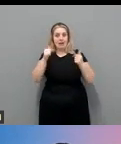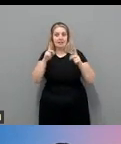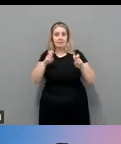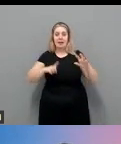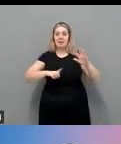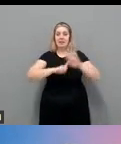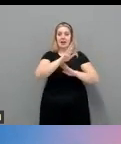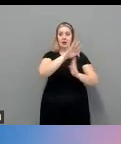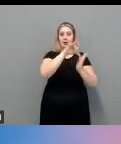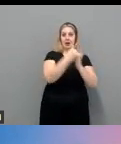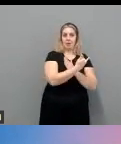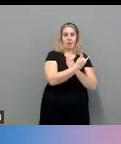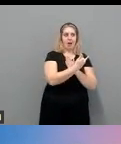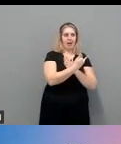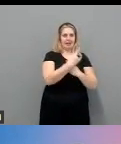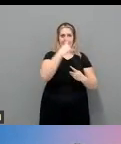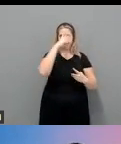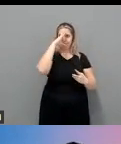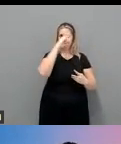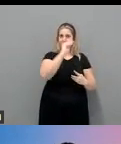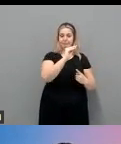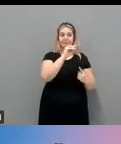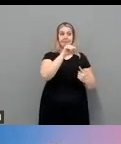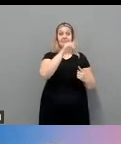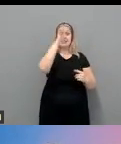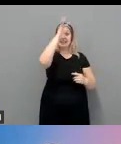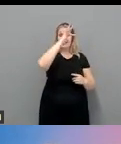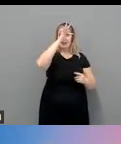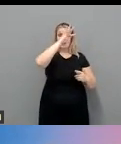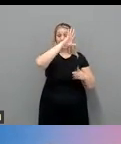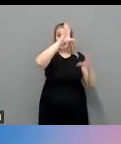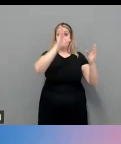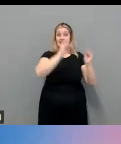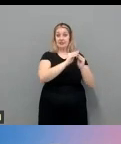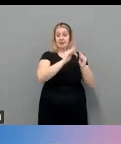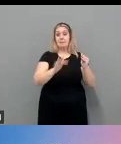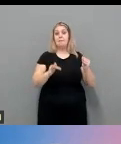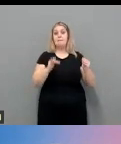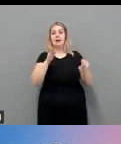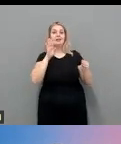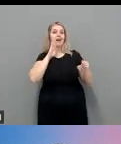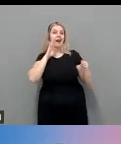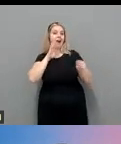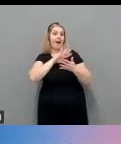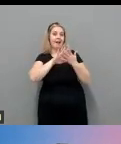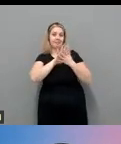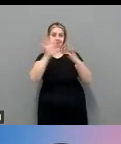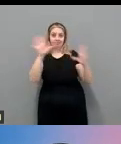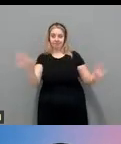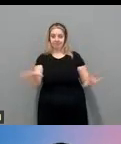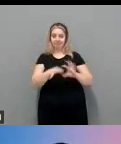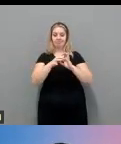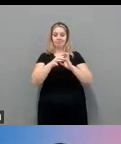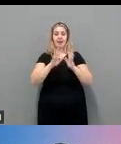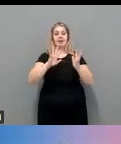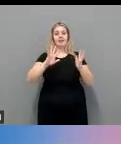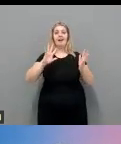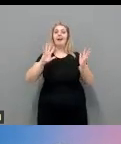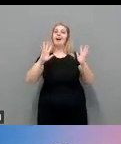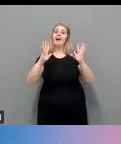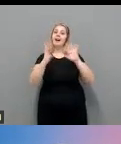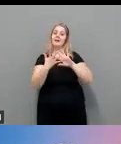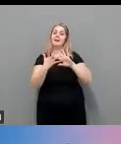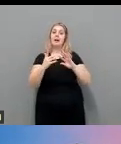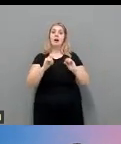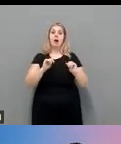del lenguaje y estas teorías, junto, ¿no?, con lo anteriormente dicho, va evolucionando. Al